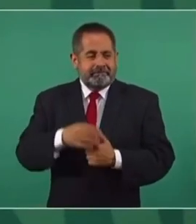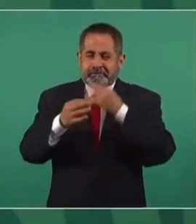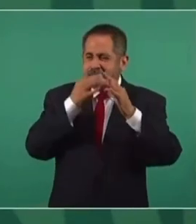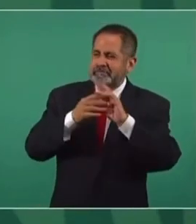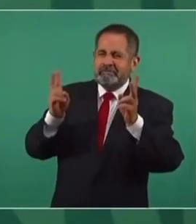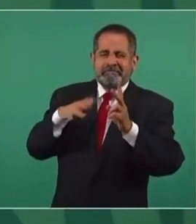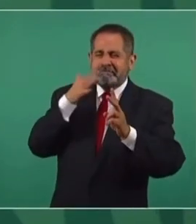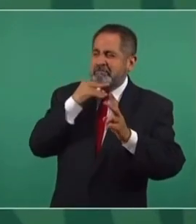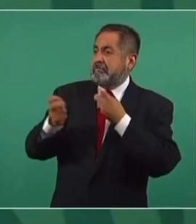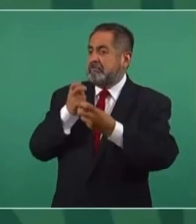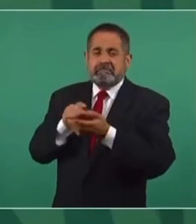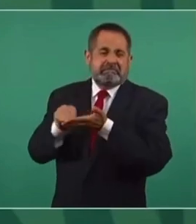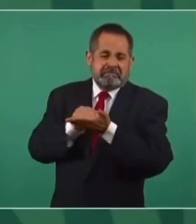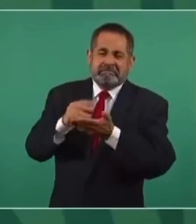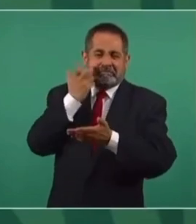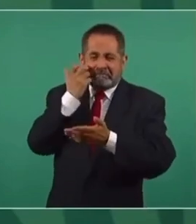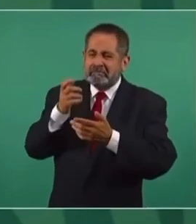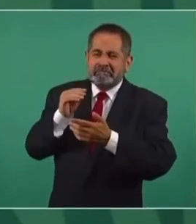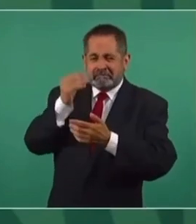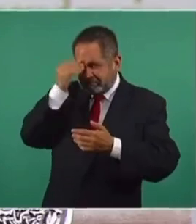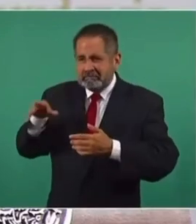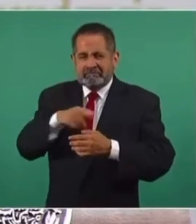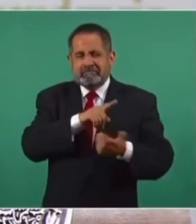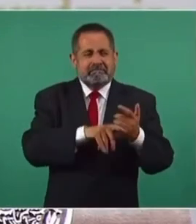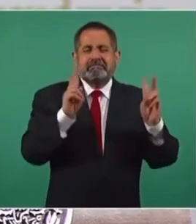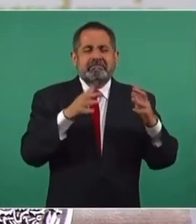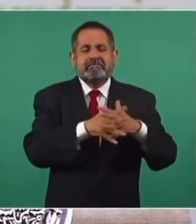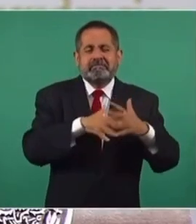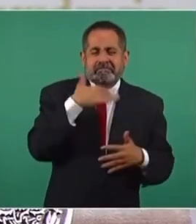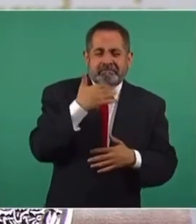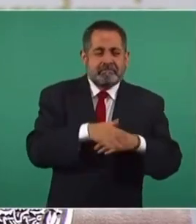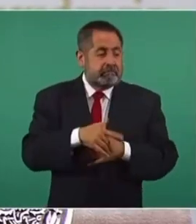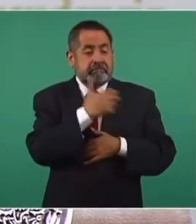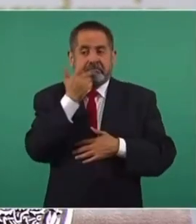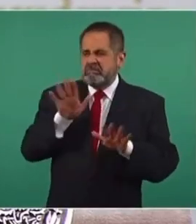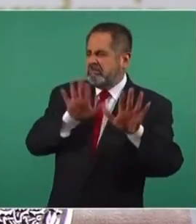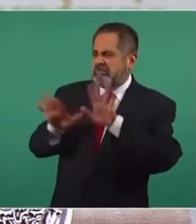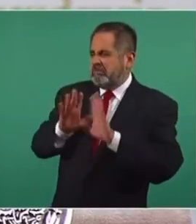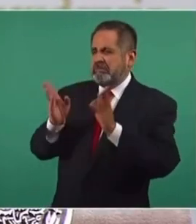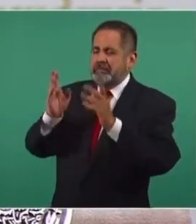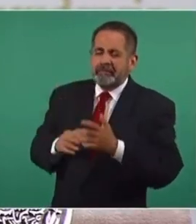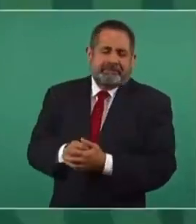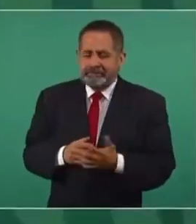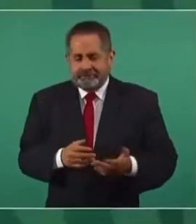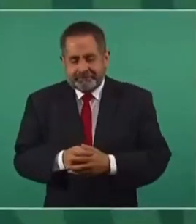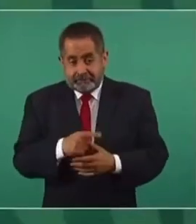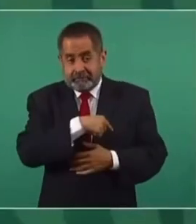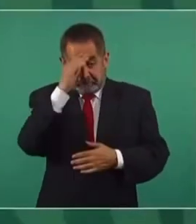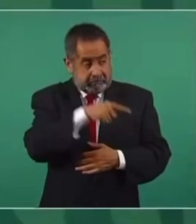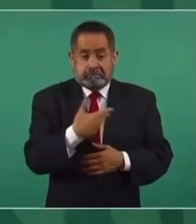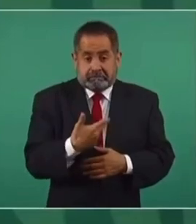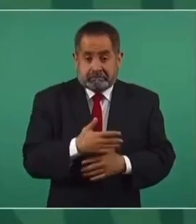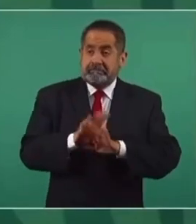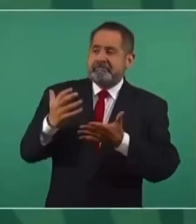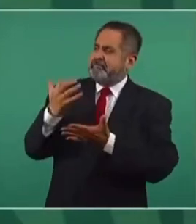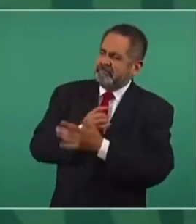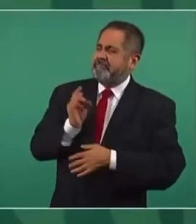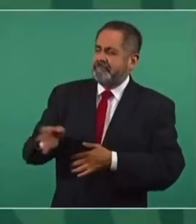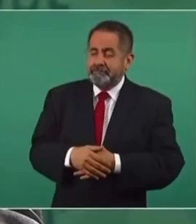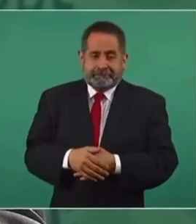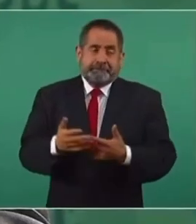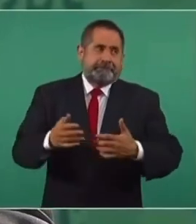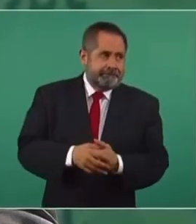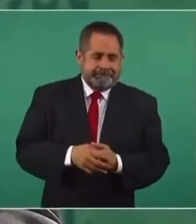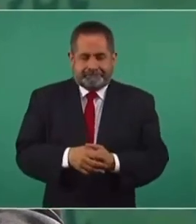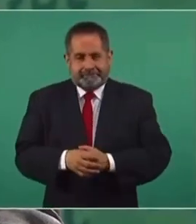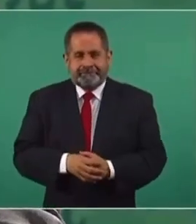negras, las guerras sucias, la manipulación, con eso van a